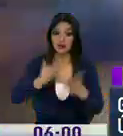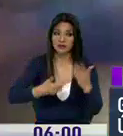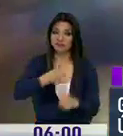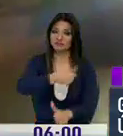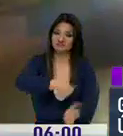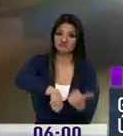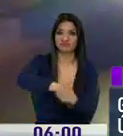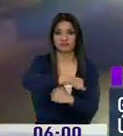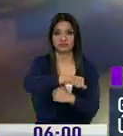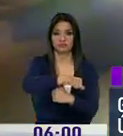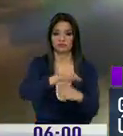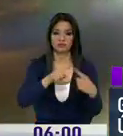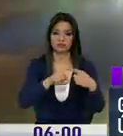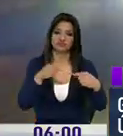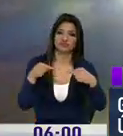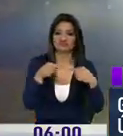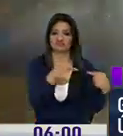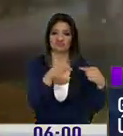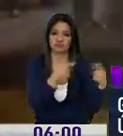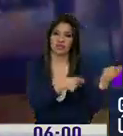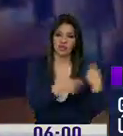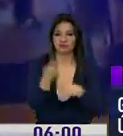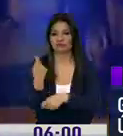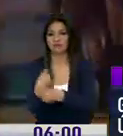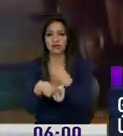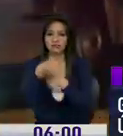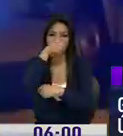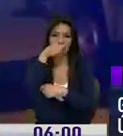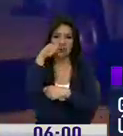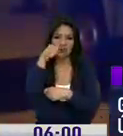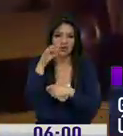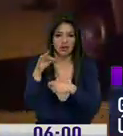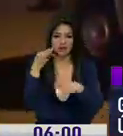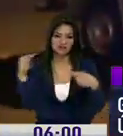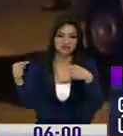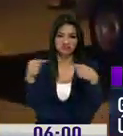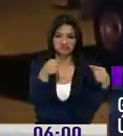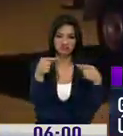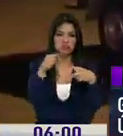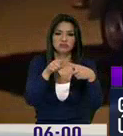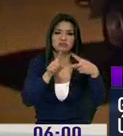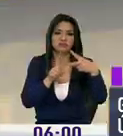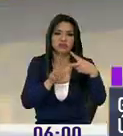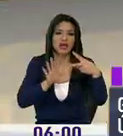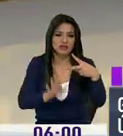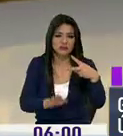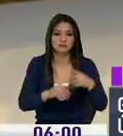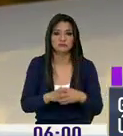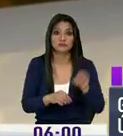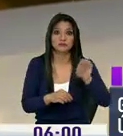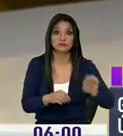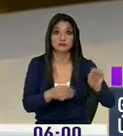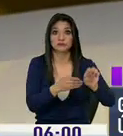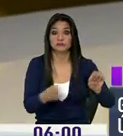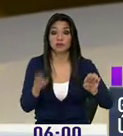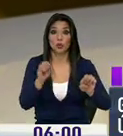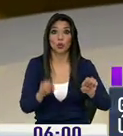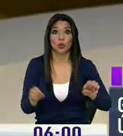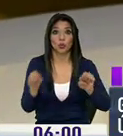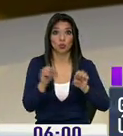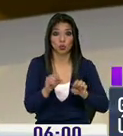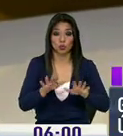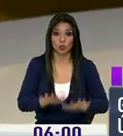cuentas, también por disputa de territorio por microtráfico y otros factores no legales. De enero a octubre, el Ministerio de Gobierno registra en el